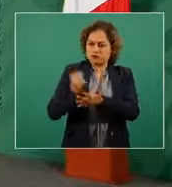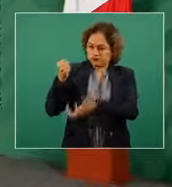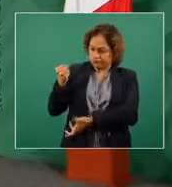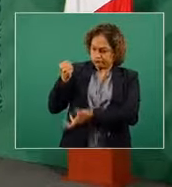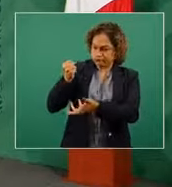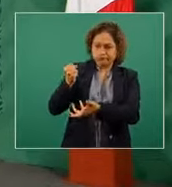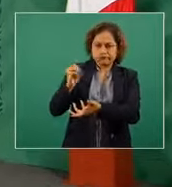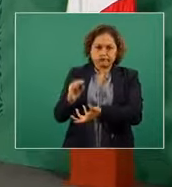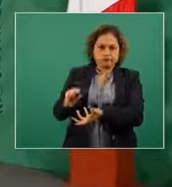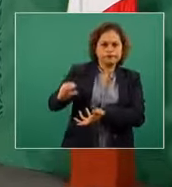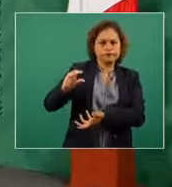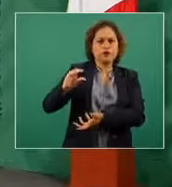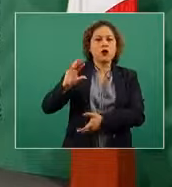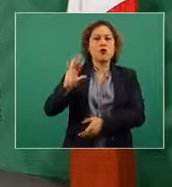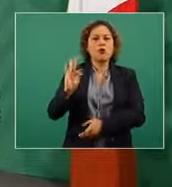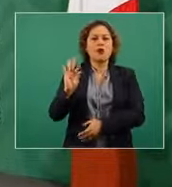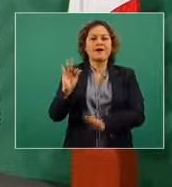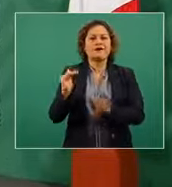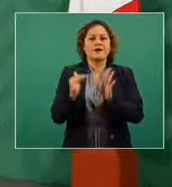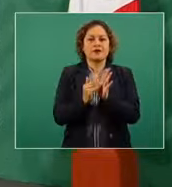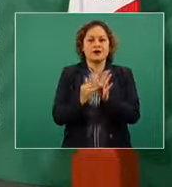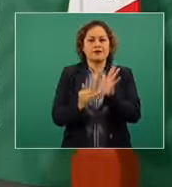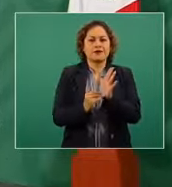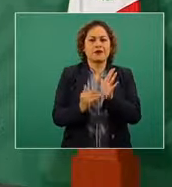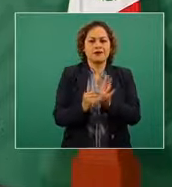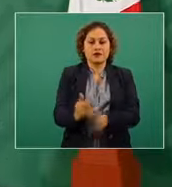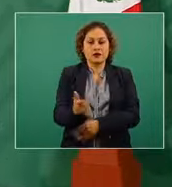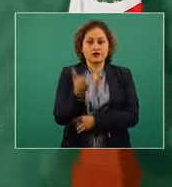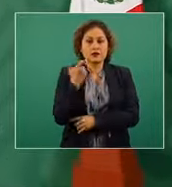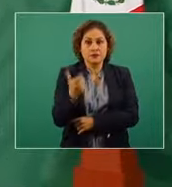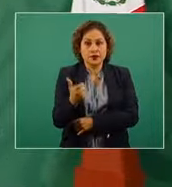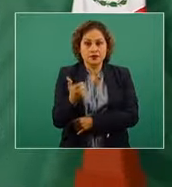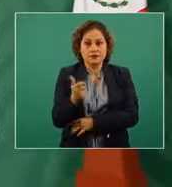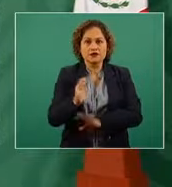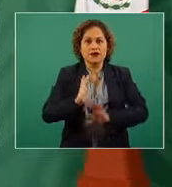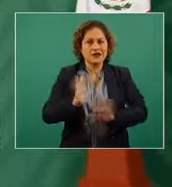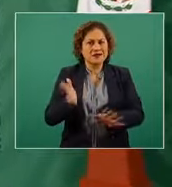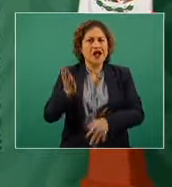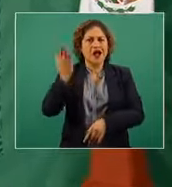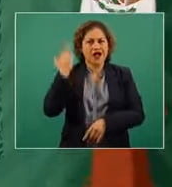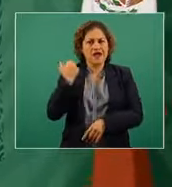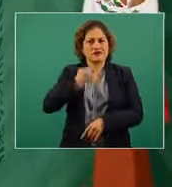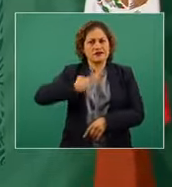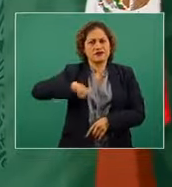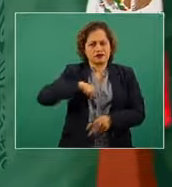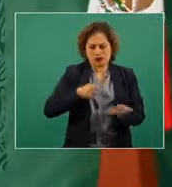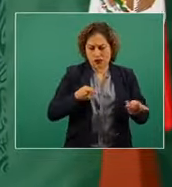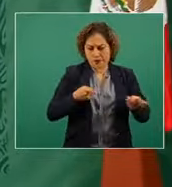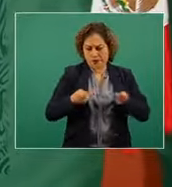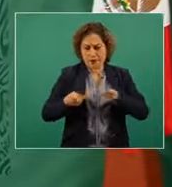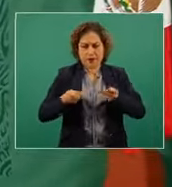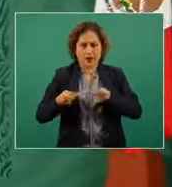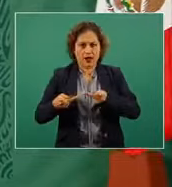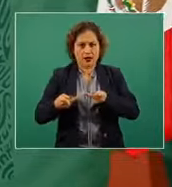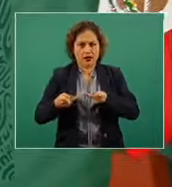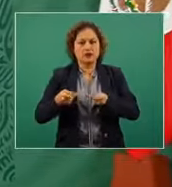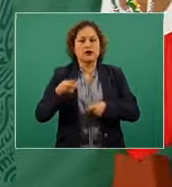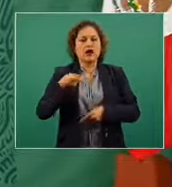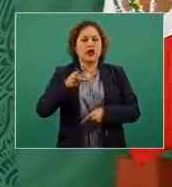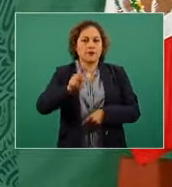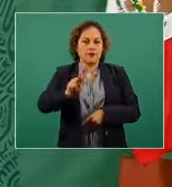de pesos. Pero hay algo que quiero subrayar, que ha pasado